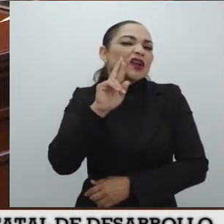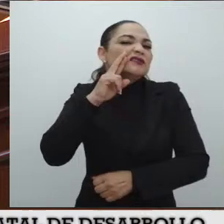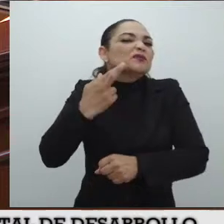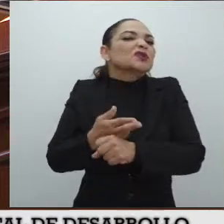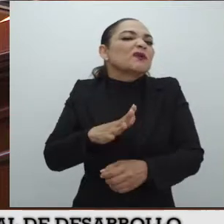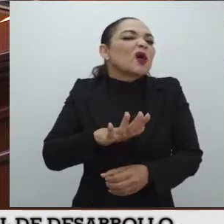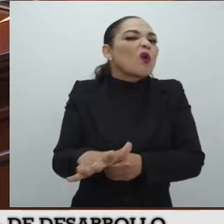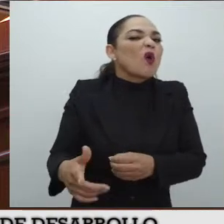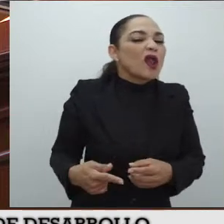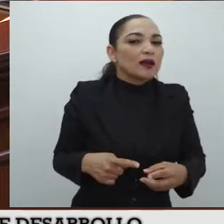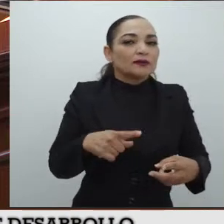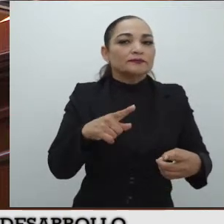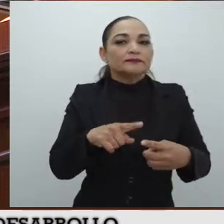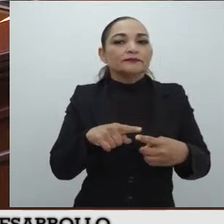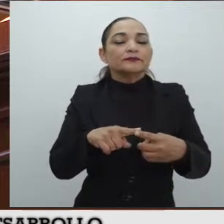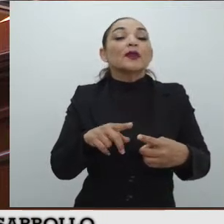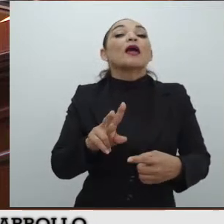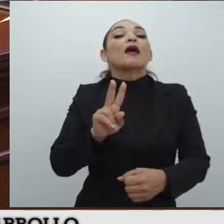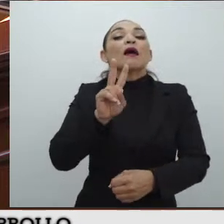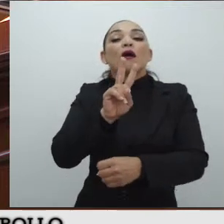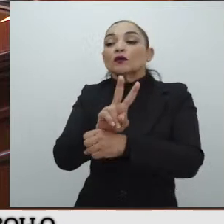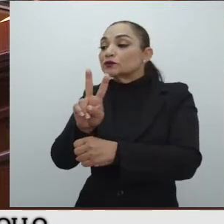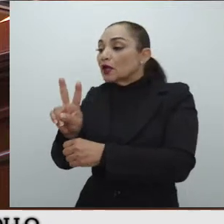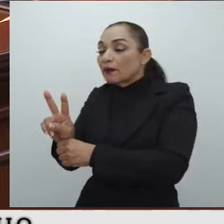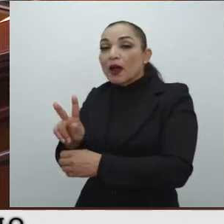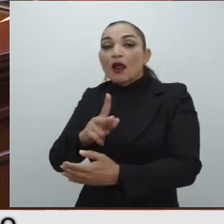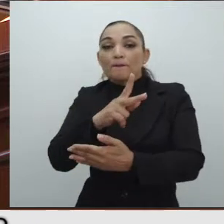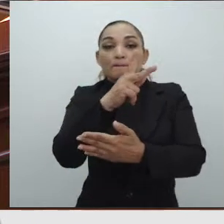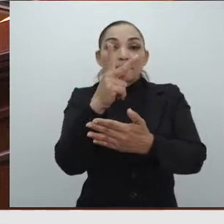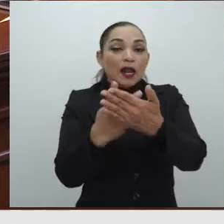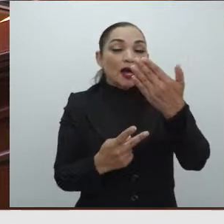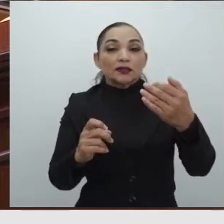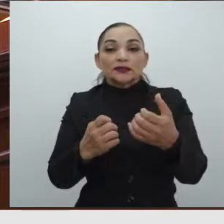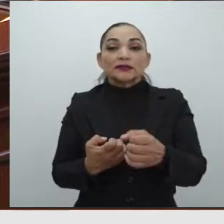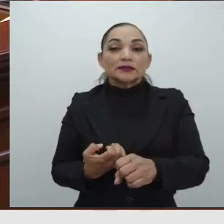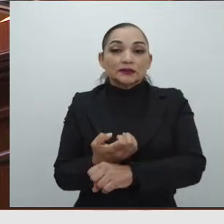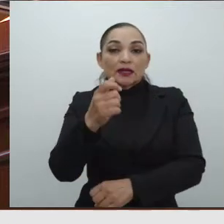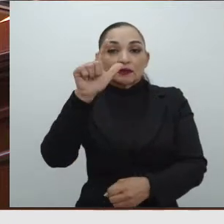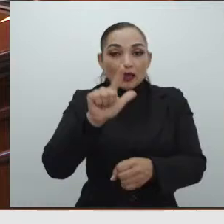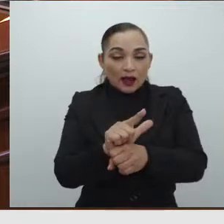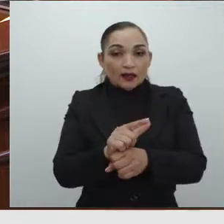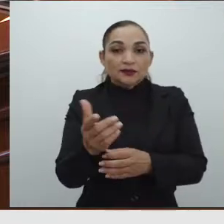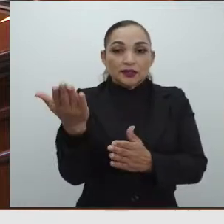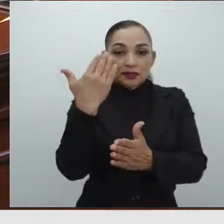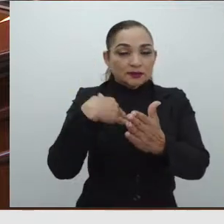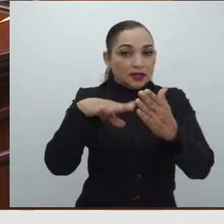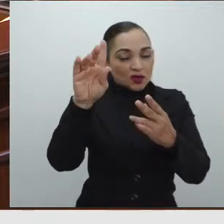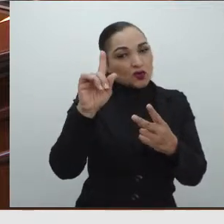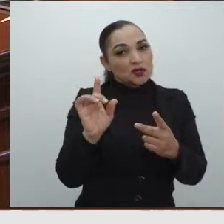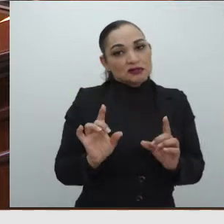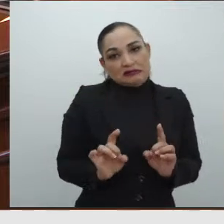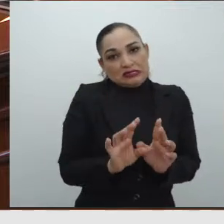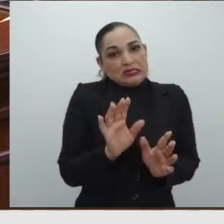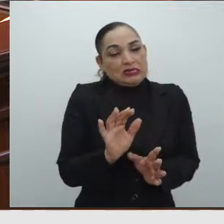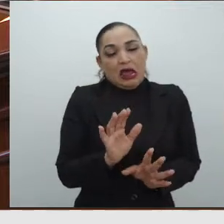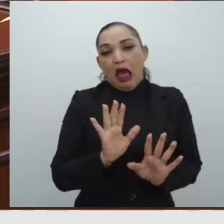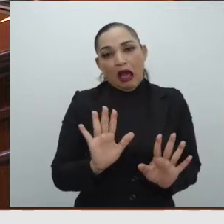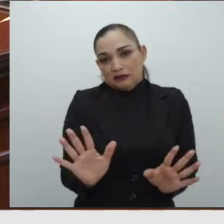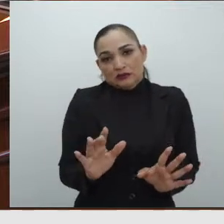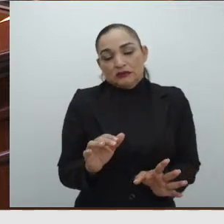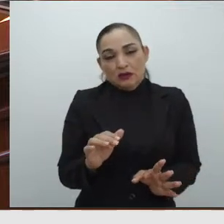observar los planes estatales de desarrollo, si lo estima conveniente. Y